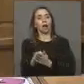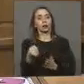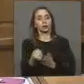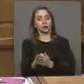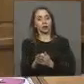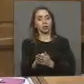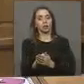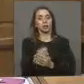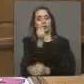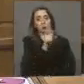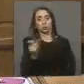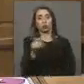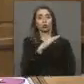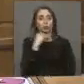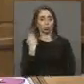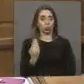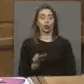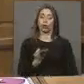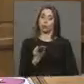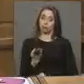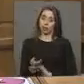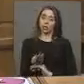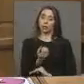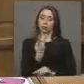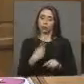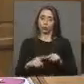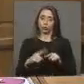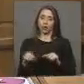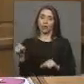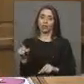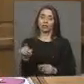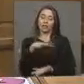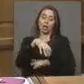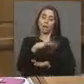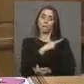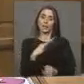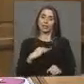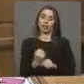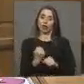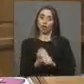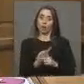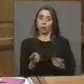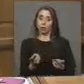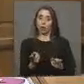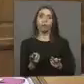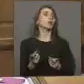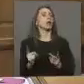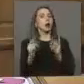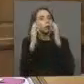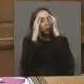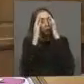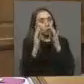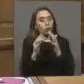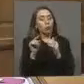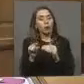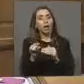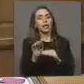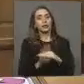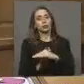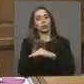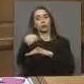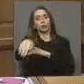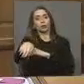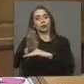incluso con muertos. Hemos solicitado más de alguna vez al Ministerio de Obras Públicas que se preocupe de este tránsito del Ministerio de